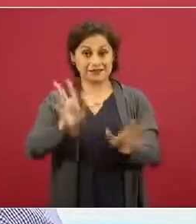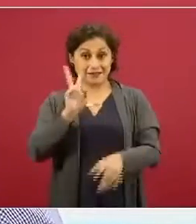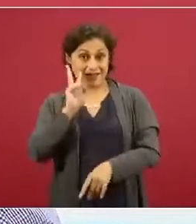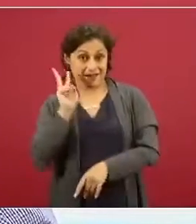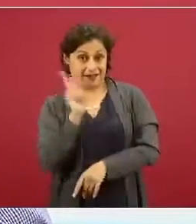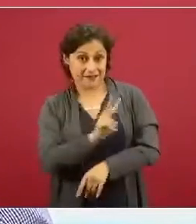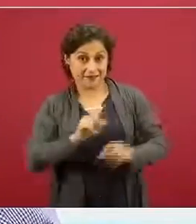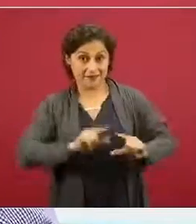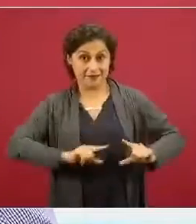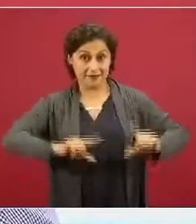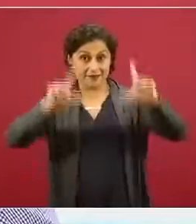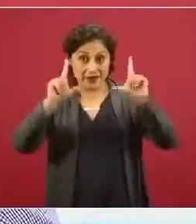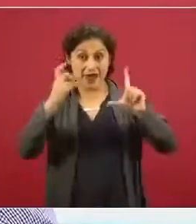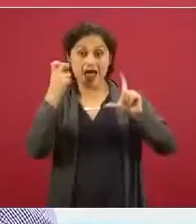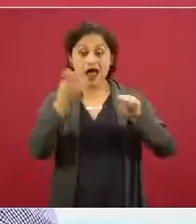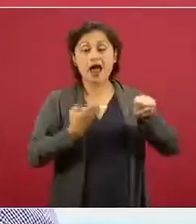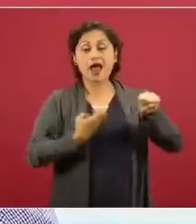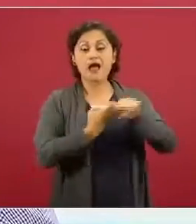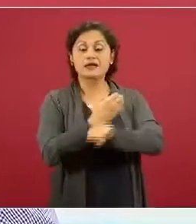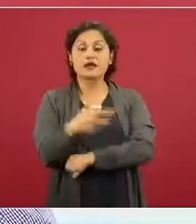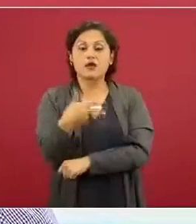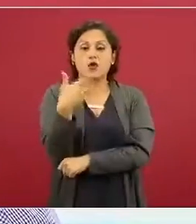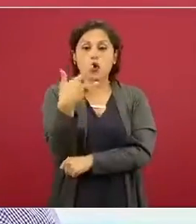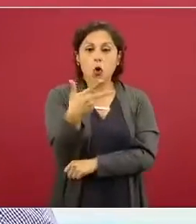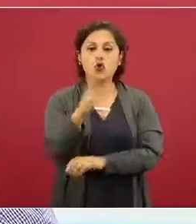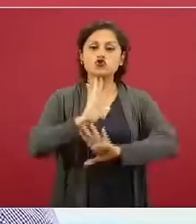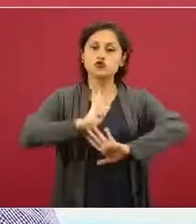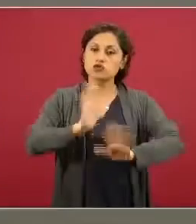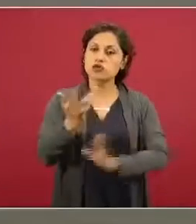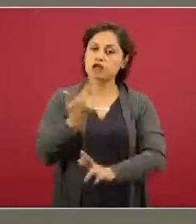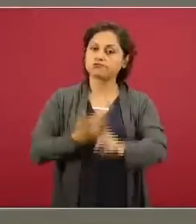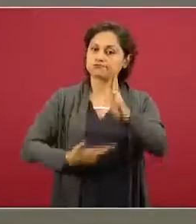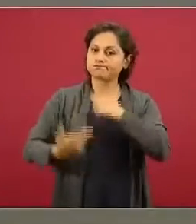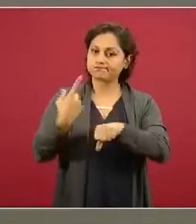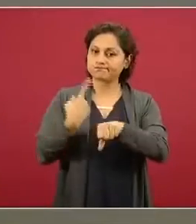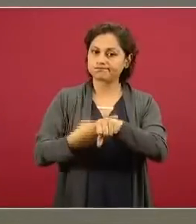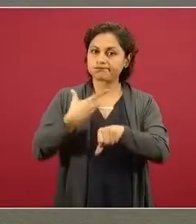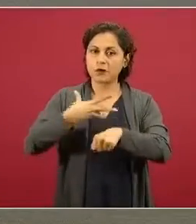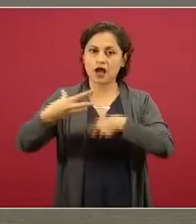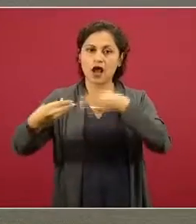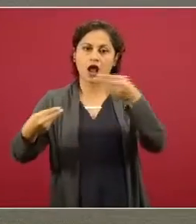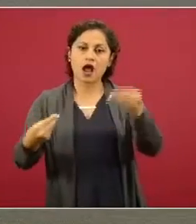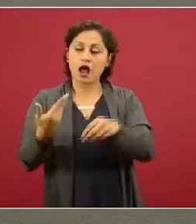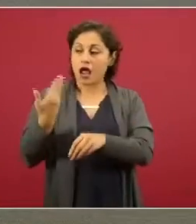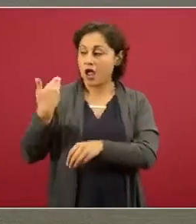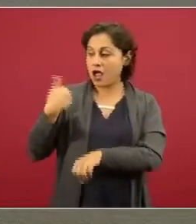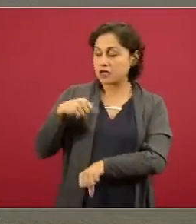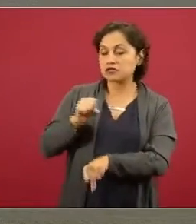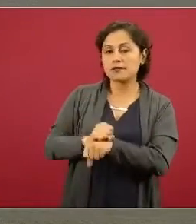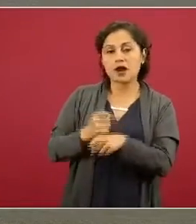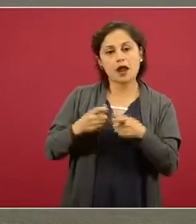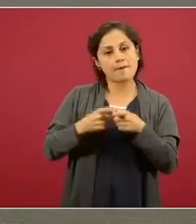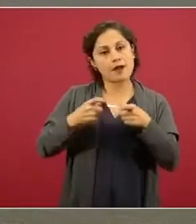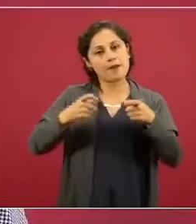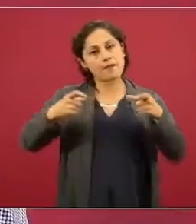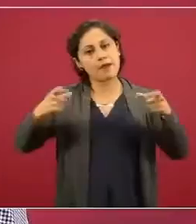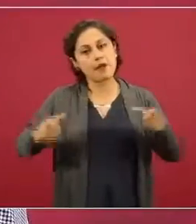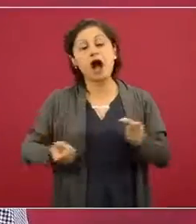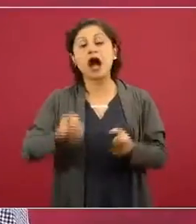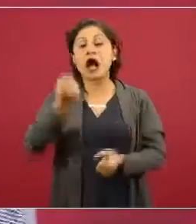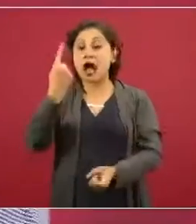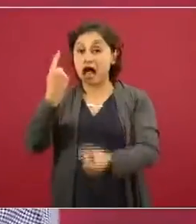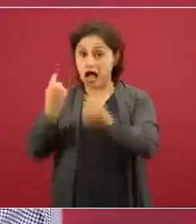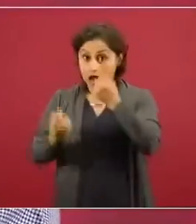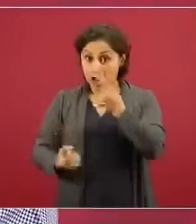tenemos 8 entidades donde podríamos decir que tienen un rebrote, tienen ya varias semanas de incremento, algunas entidades han rebasado también en